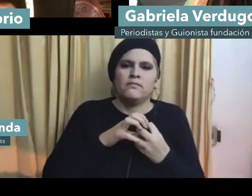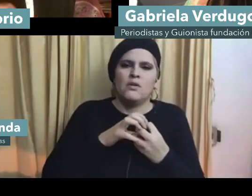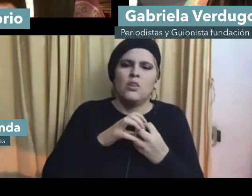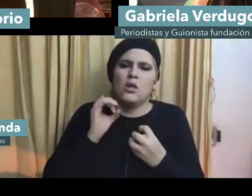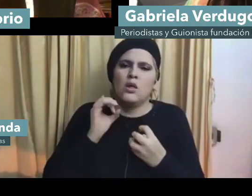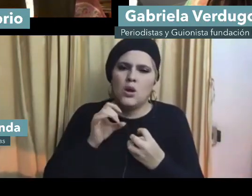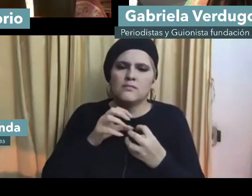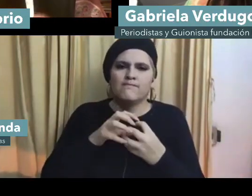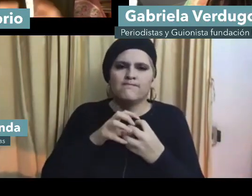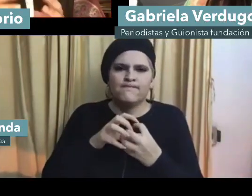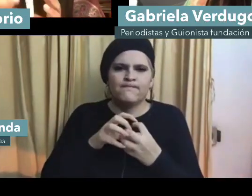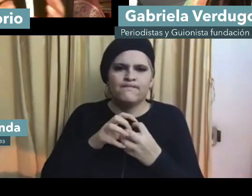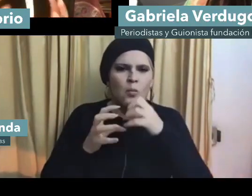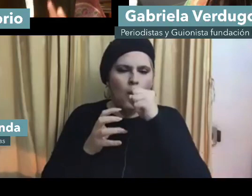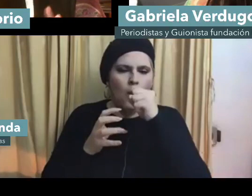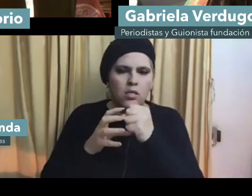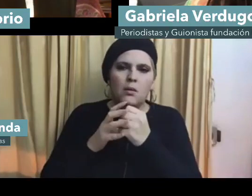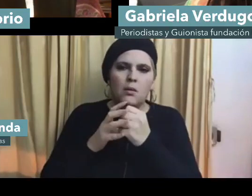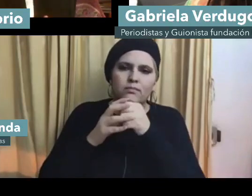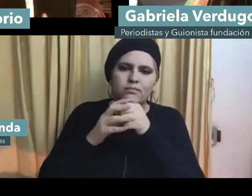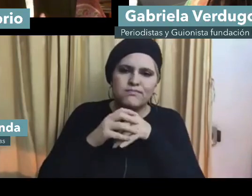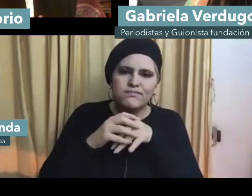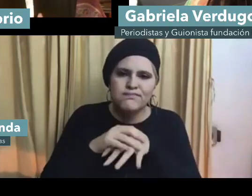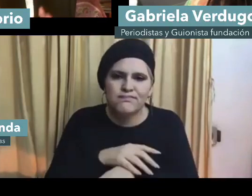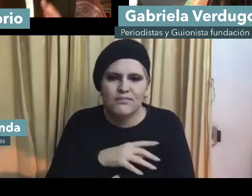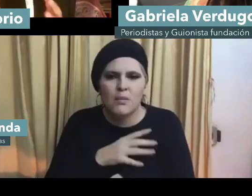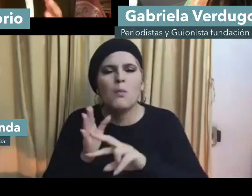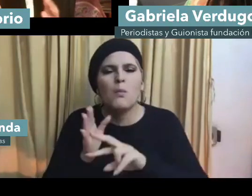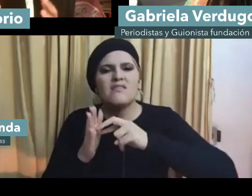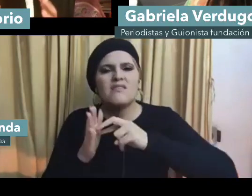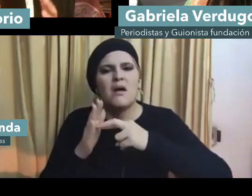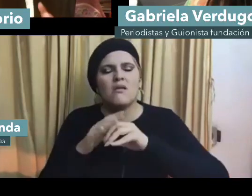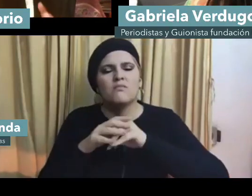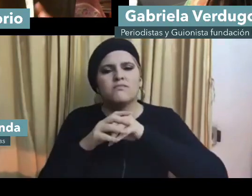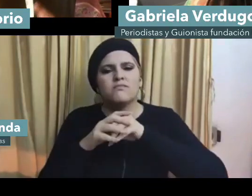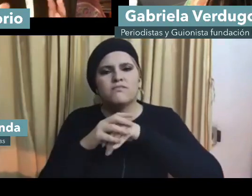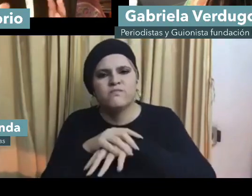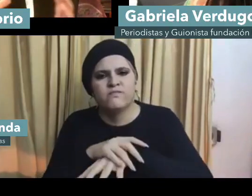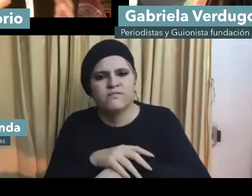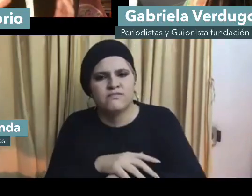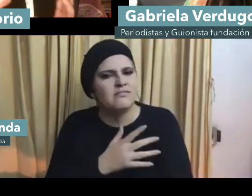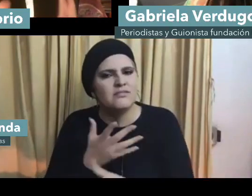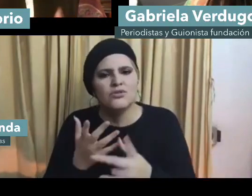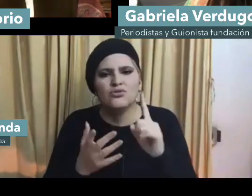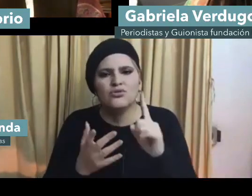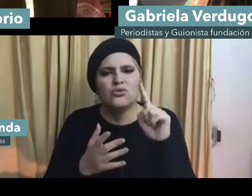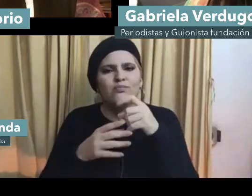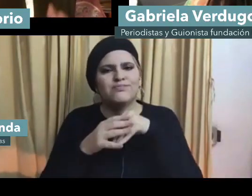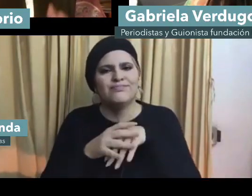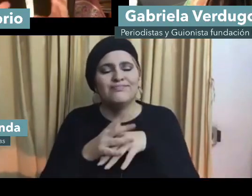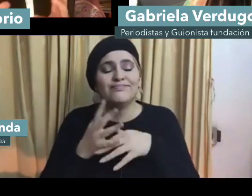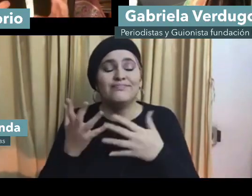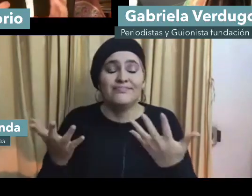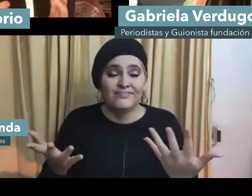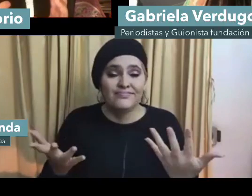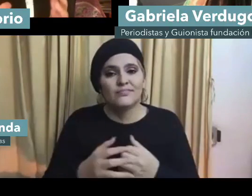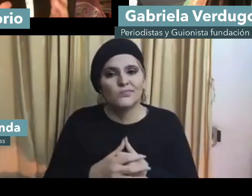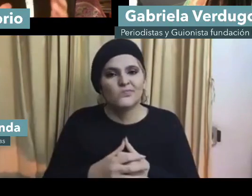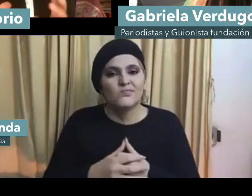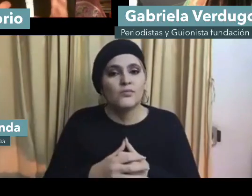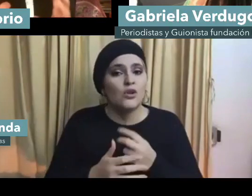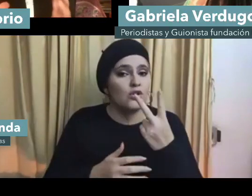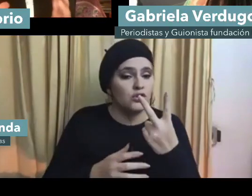lleva entonces a que después empiece a escurrir por los lados. Mm. Y sí tenemos dos grupos de poblaciones que tienen